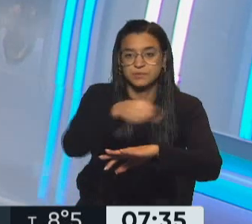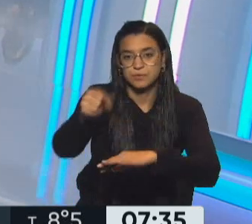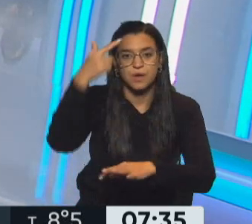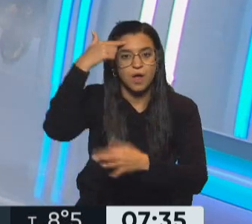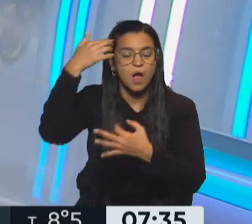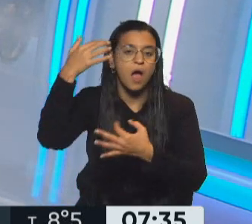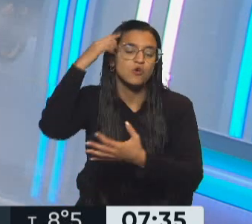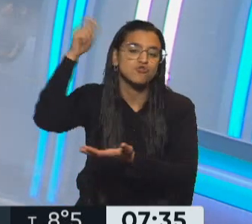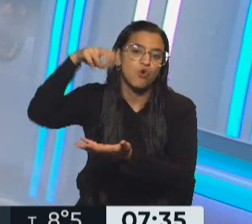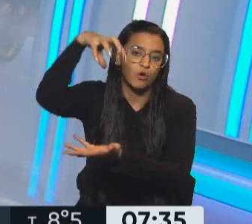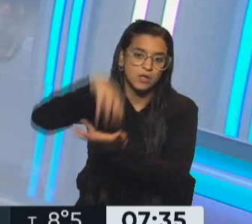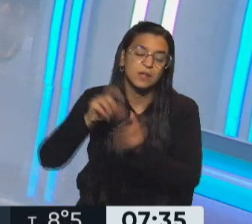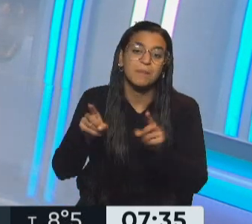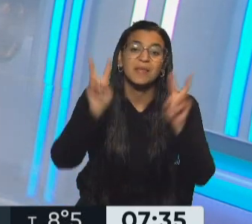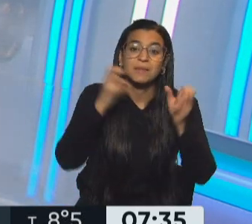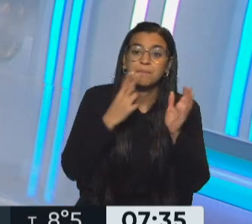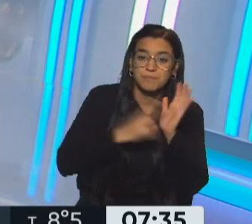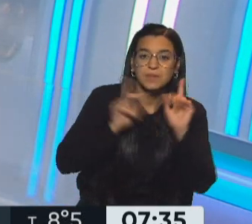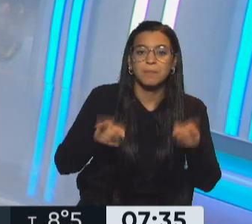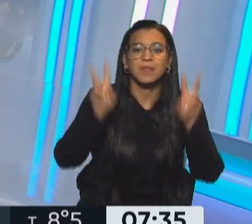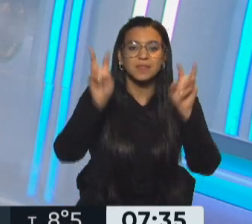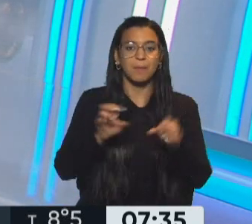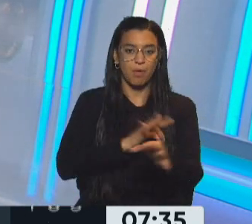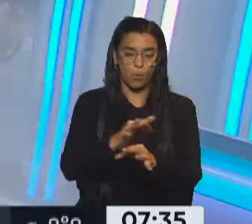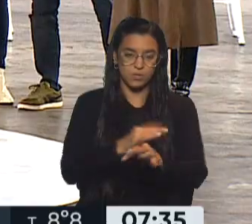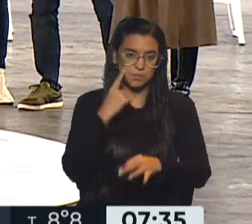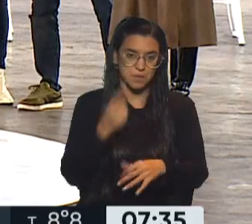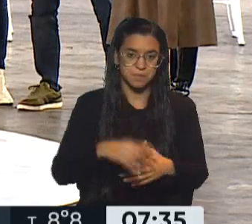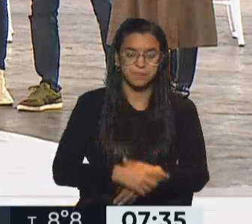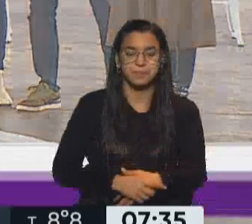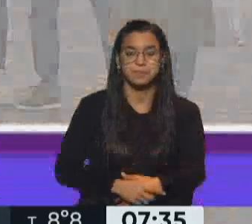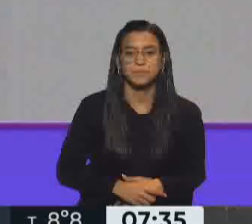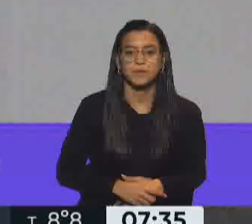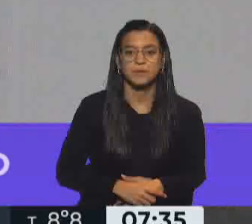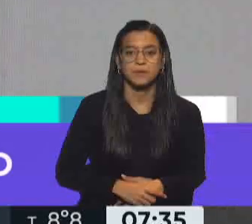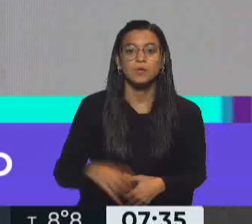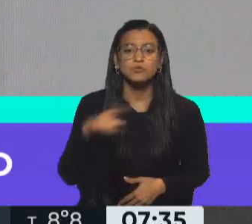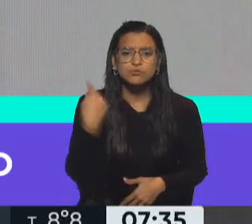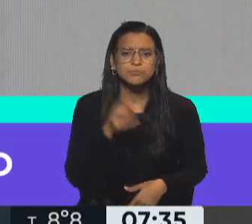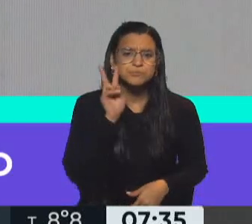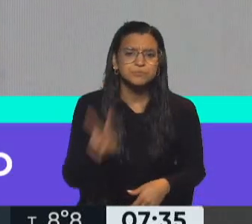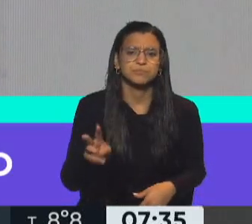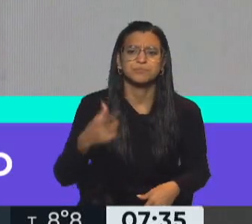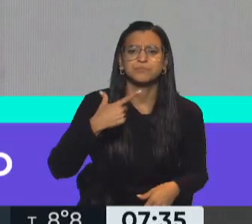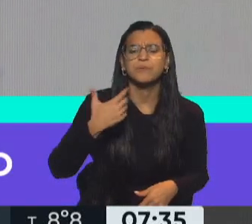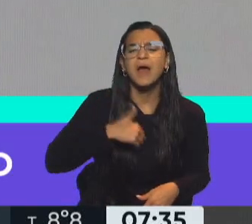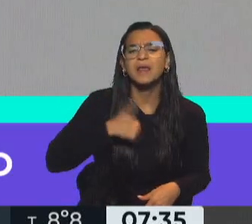tema impositivo y, claro, el tema educación. Así lo hacía. Y lo que encontramos es una Argentina de